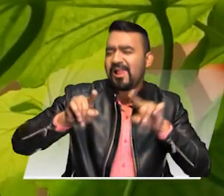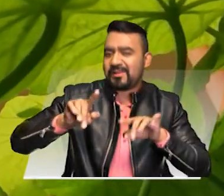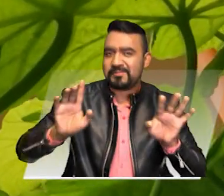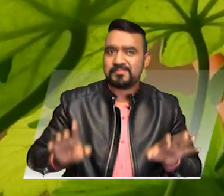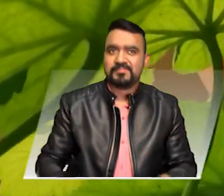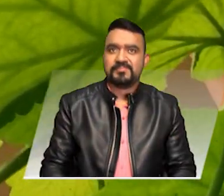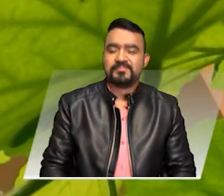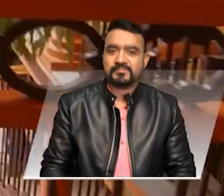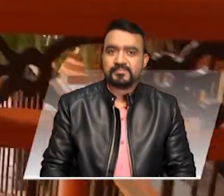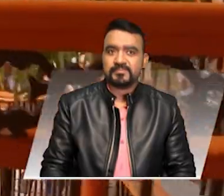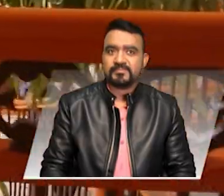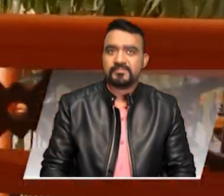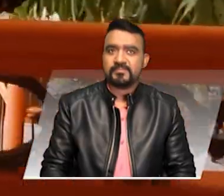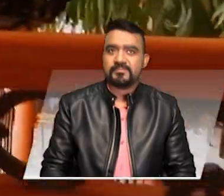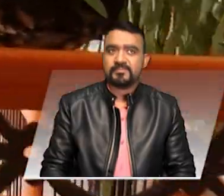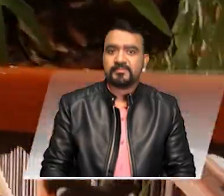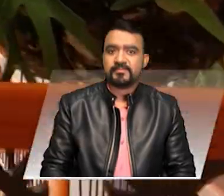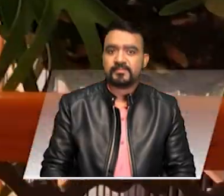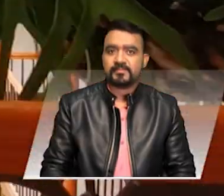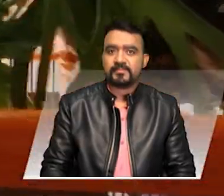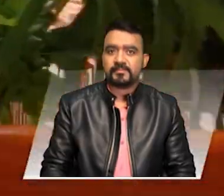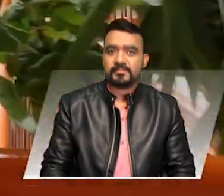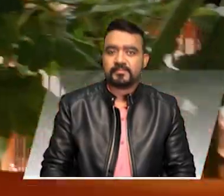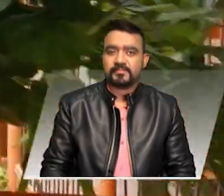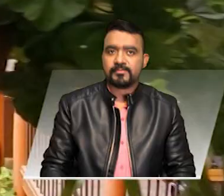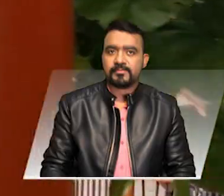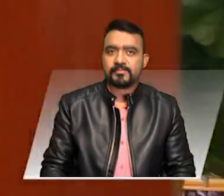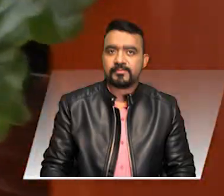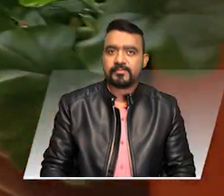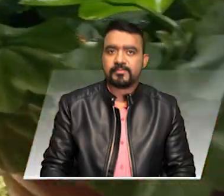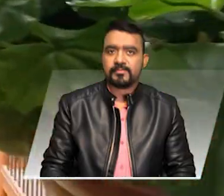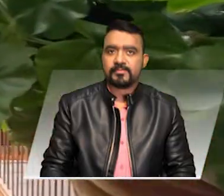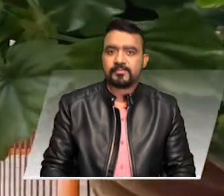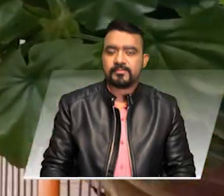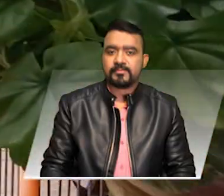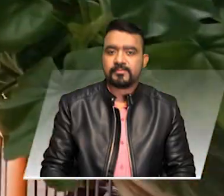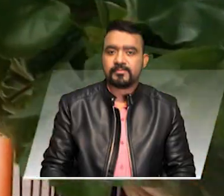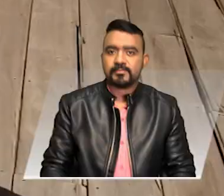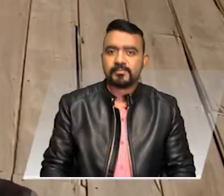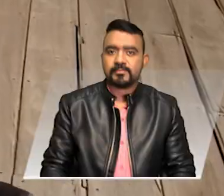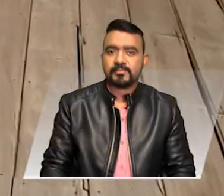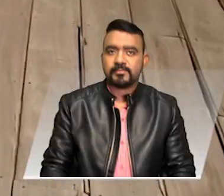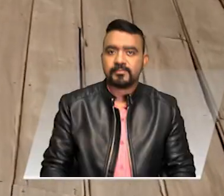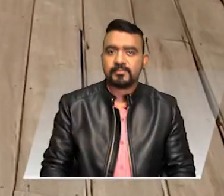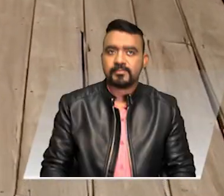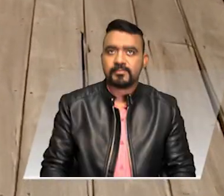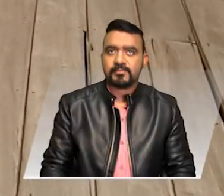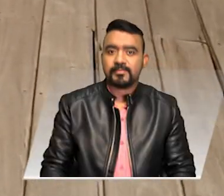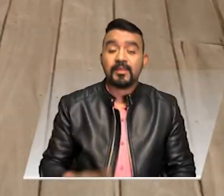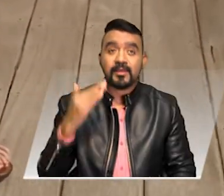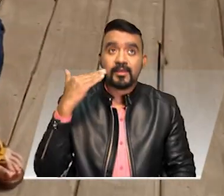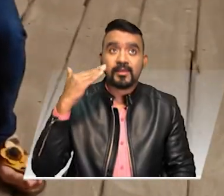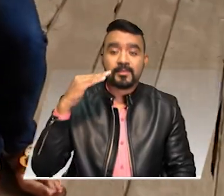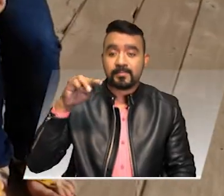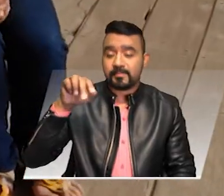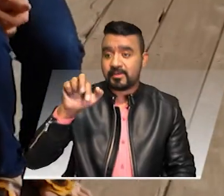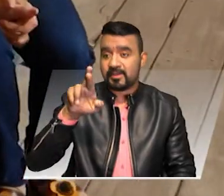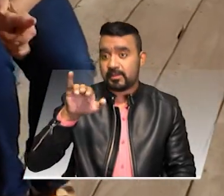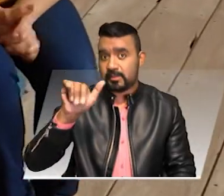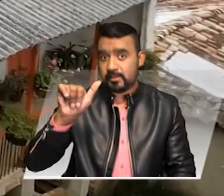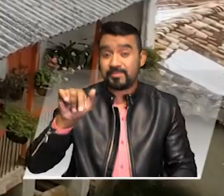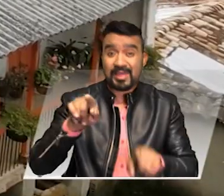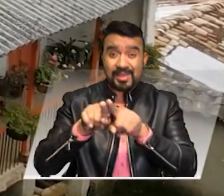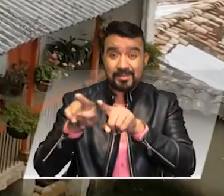de ayer? Casas viejas que el tiempo bronceó. María Rocío y tres hermanas más habitan